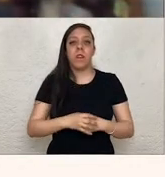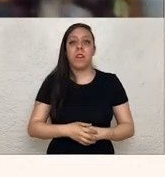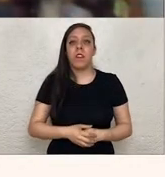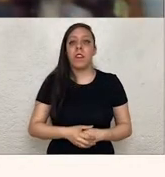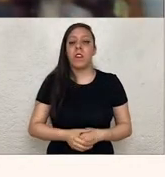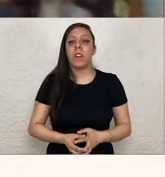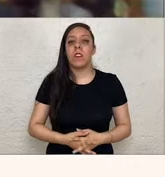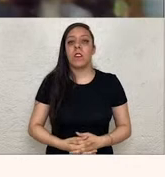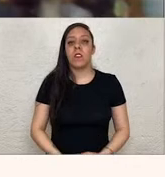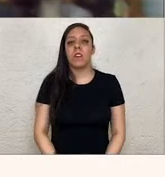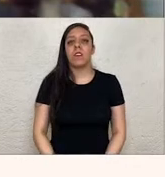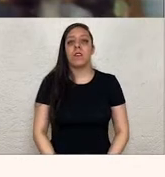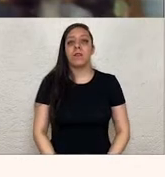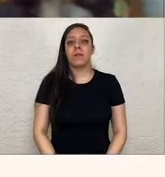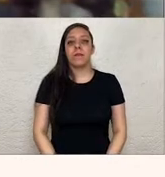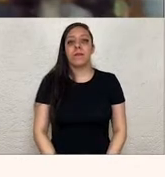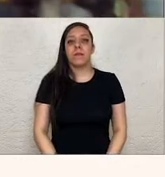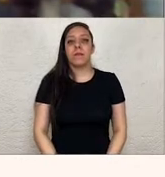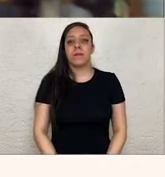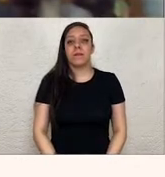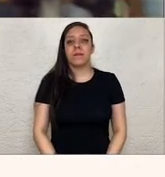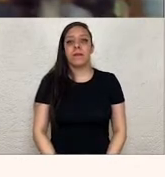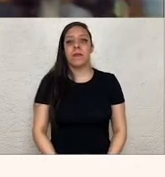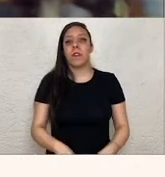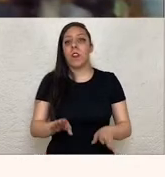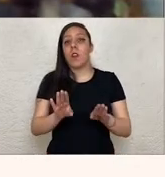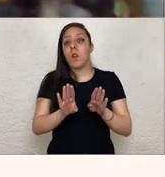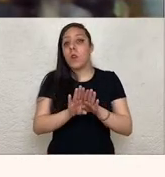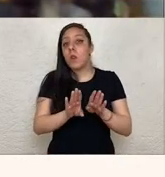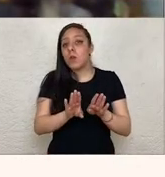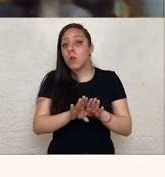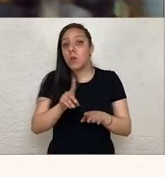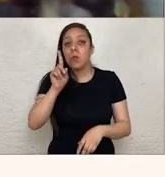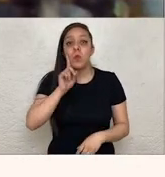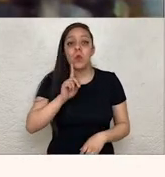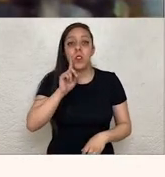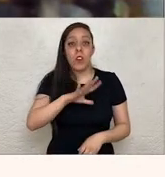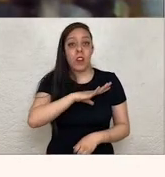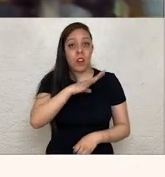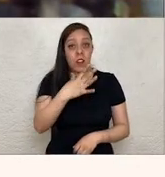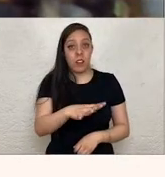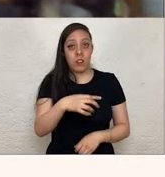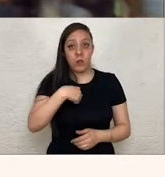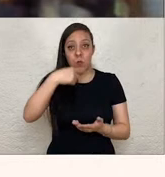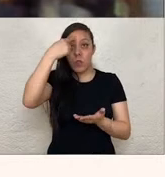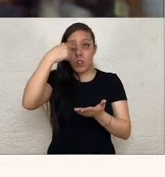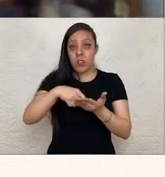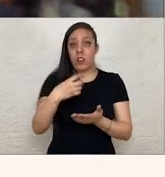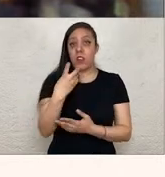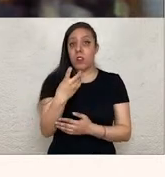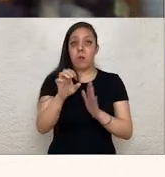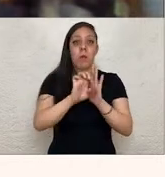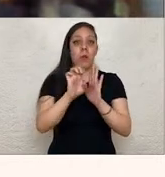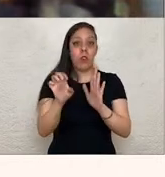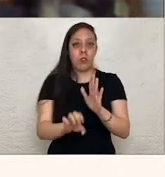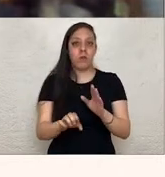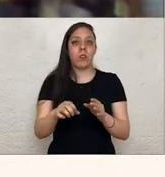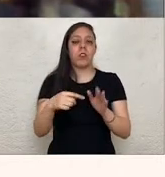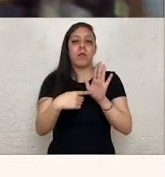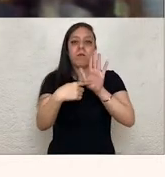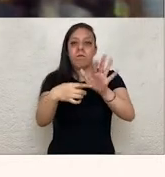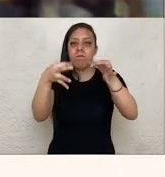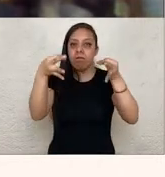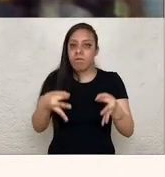estuviera aquí. Y por esa cuestión del papel de la mujer en general, me parece que este es una instancia, un